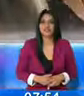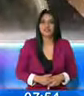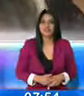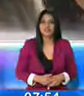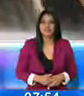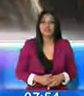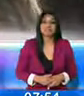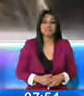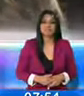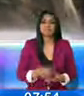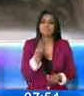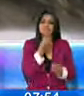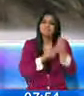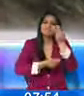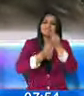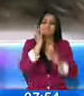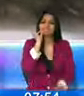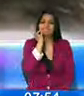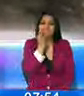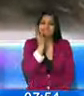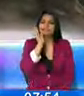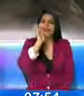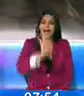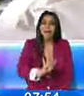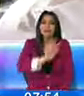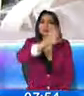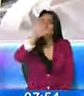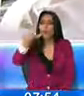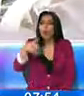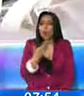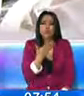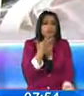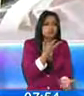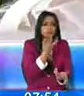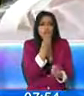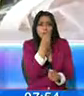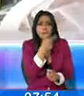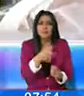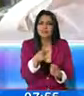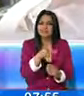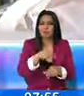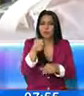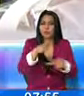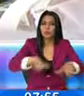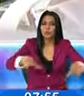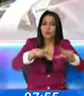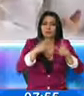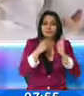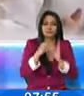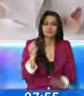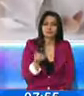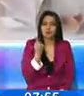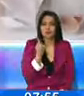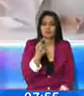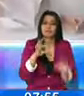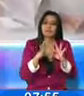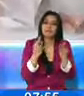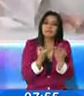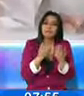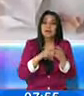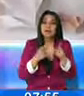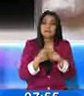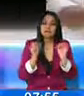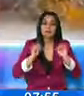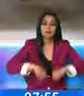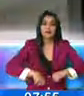Degustar una buena sazón. Eso es lo que siempre buscamos a la hora de comer fuera de casa, ya sea solos, en familia o con